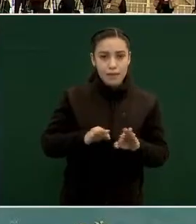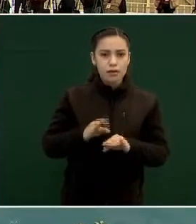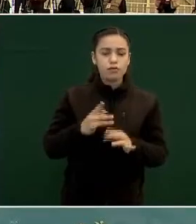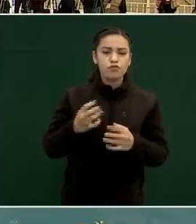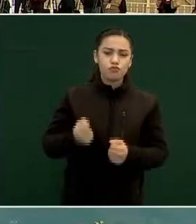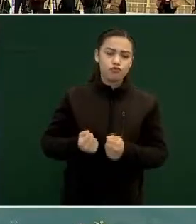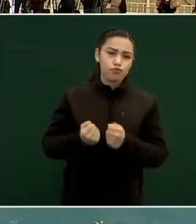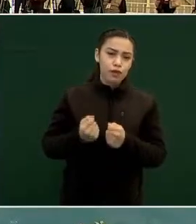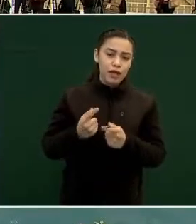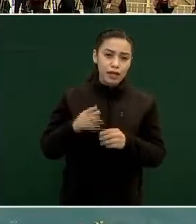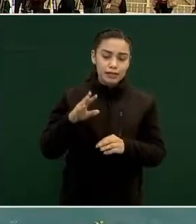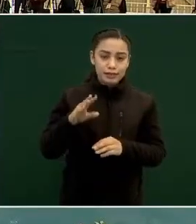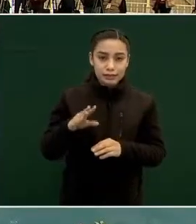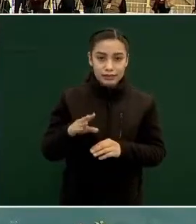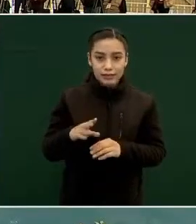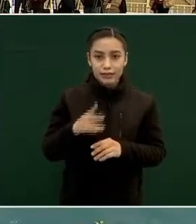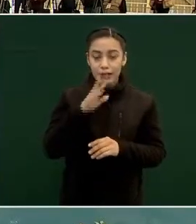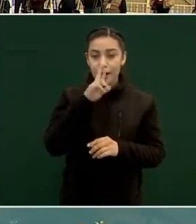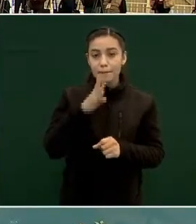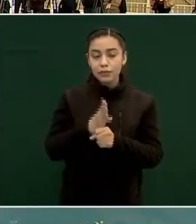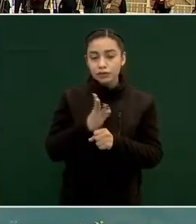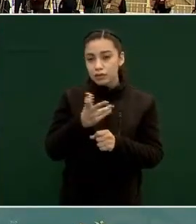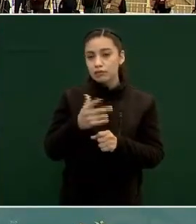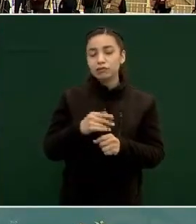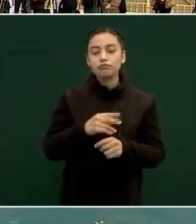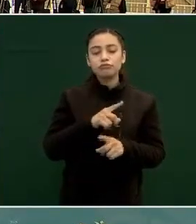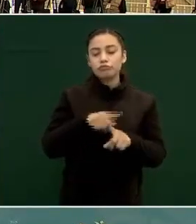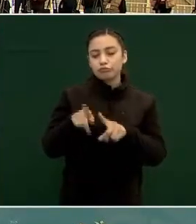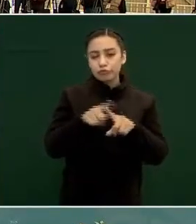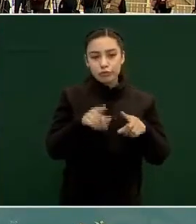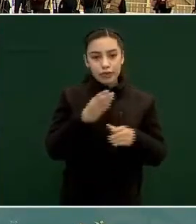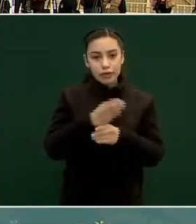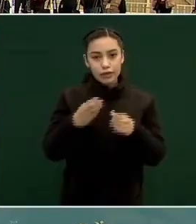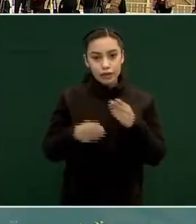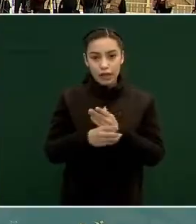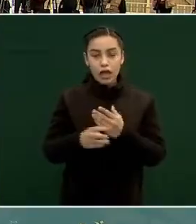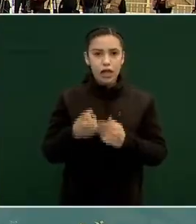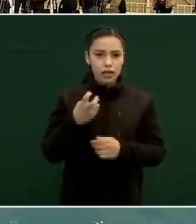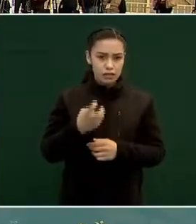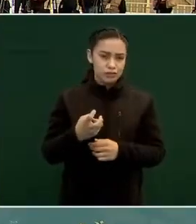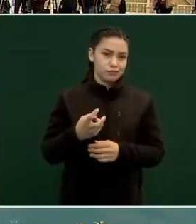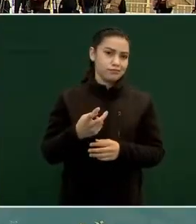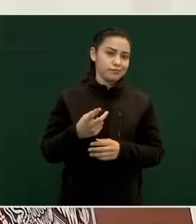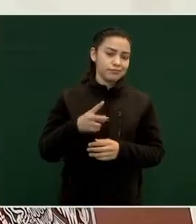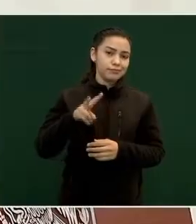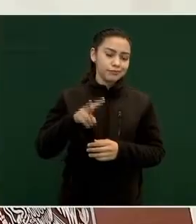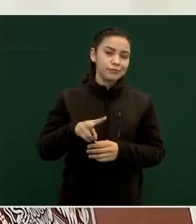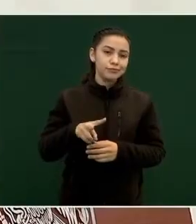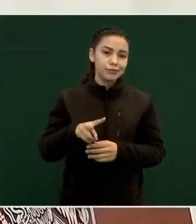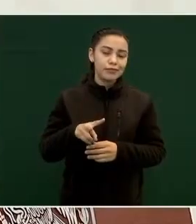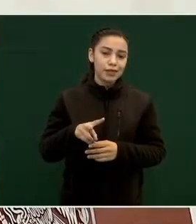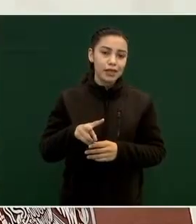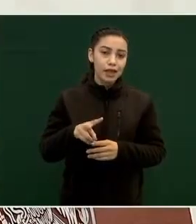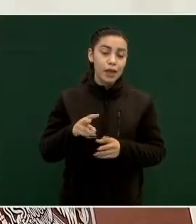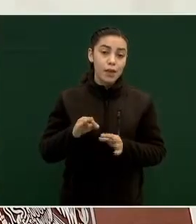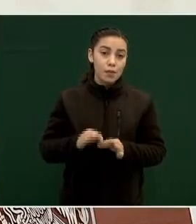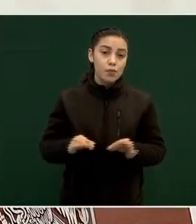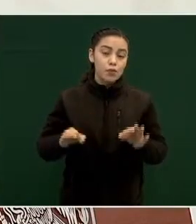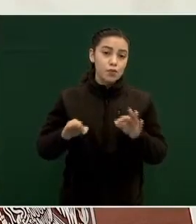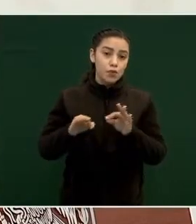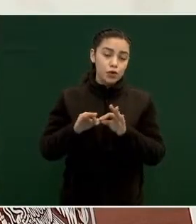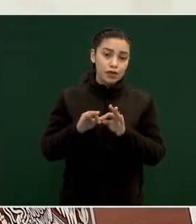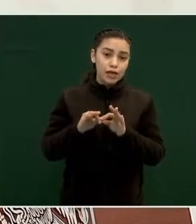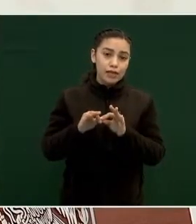inteligencia. Ese es uno de los pues grandes ingredientes de esta etapa